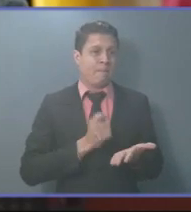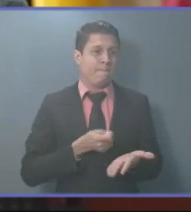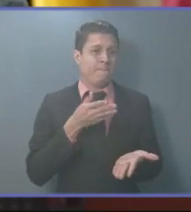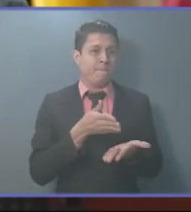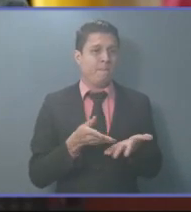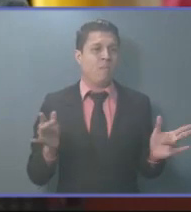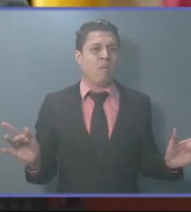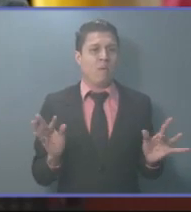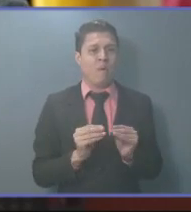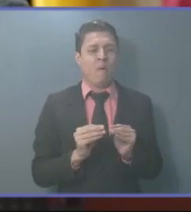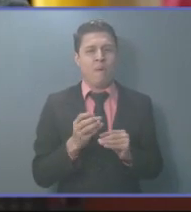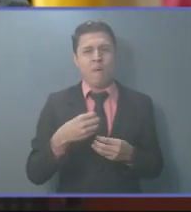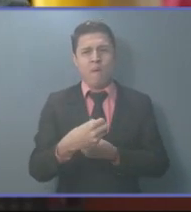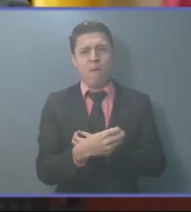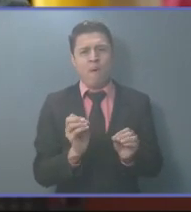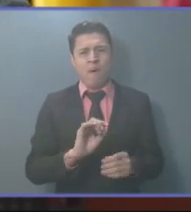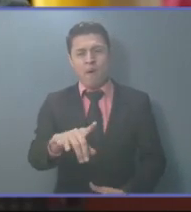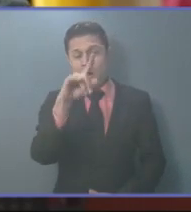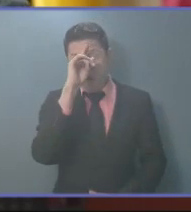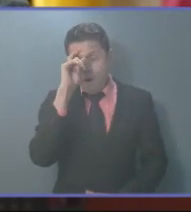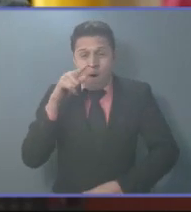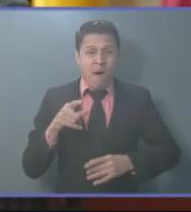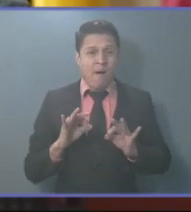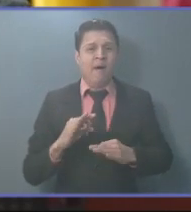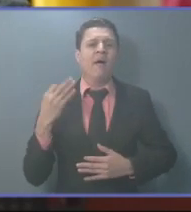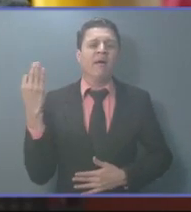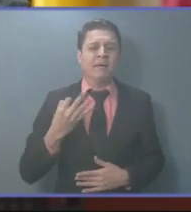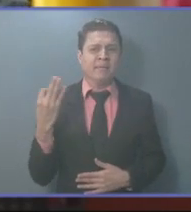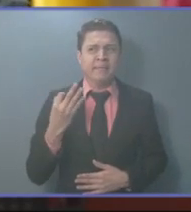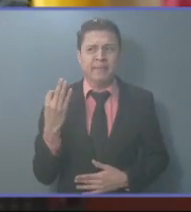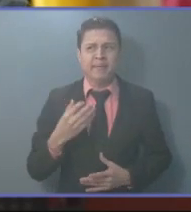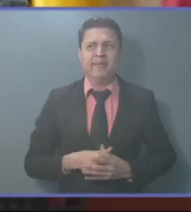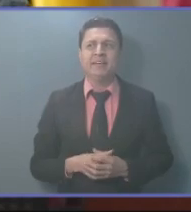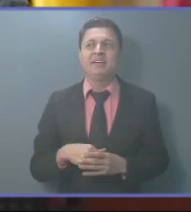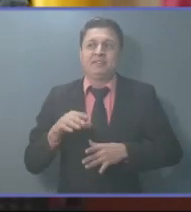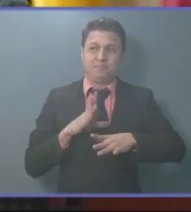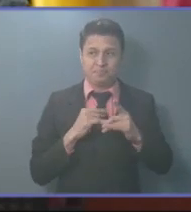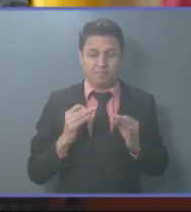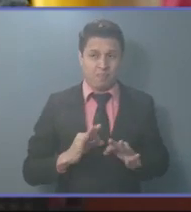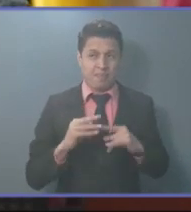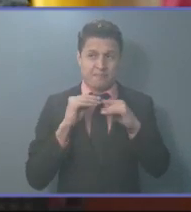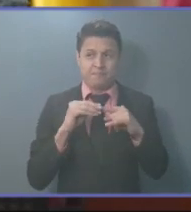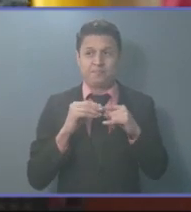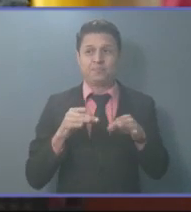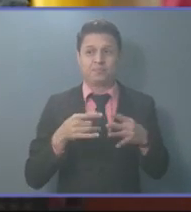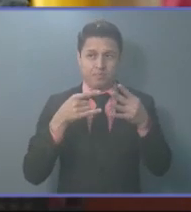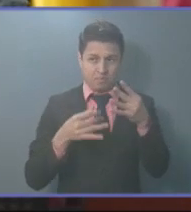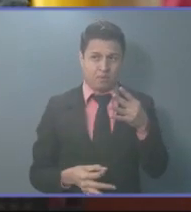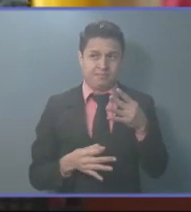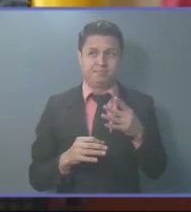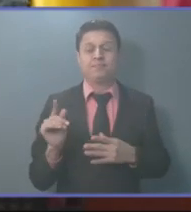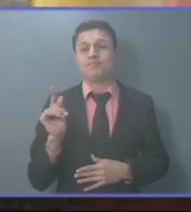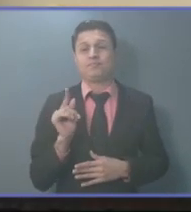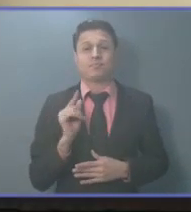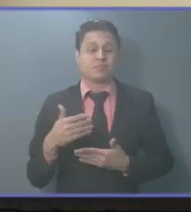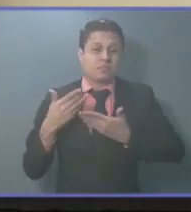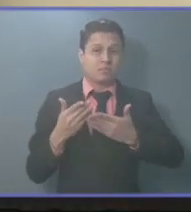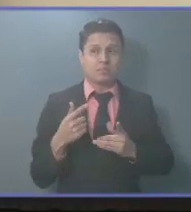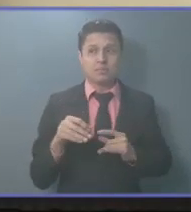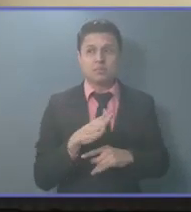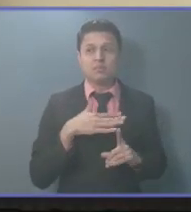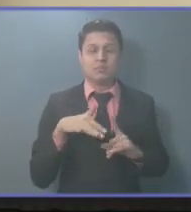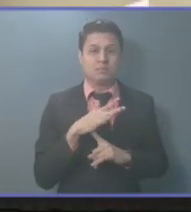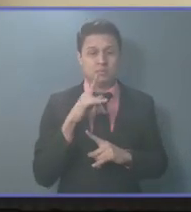a sus lugares de trabajo por lo que es procedente adoptar disposiciones legales que les permitan afrontar